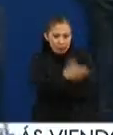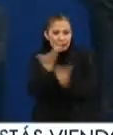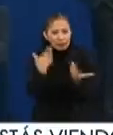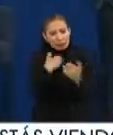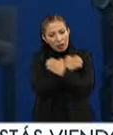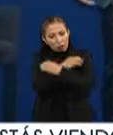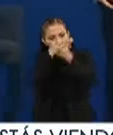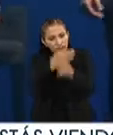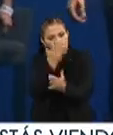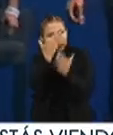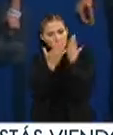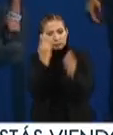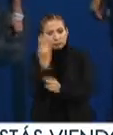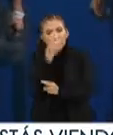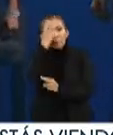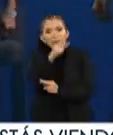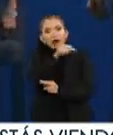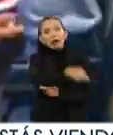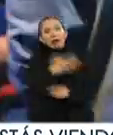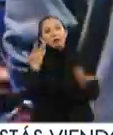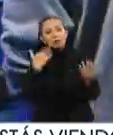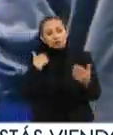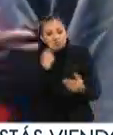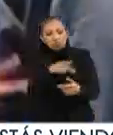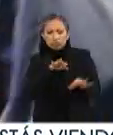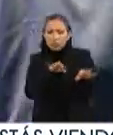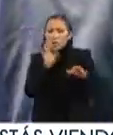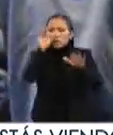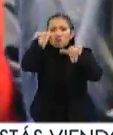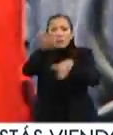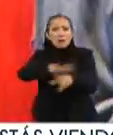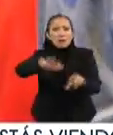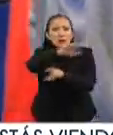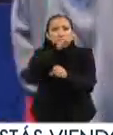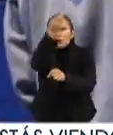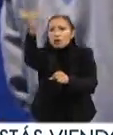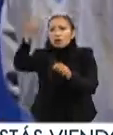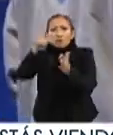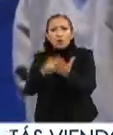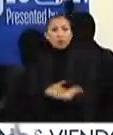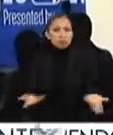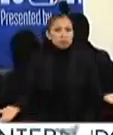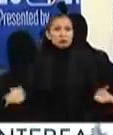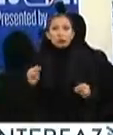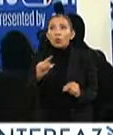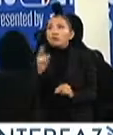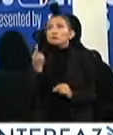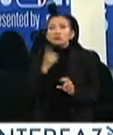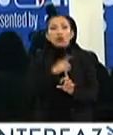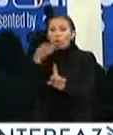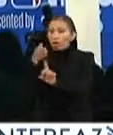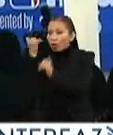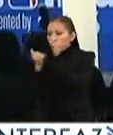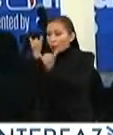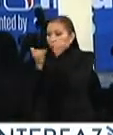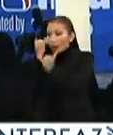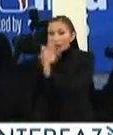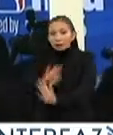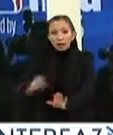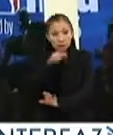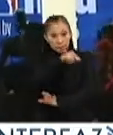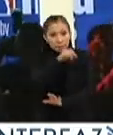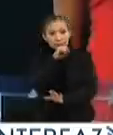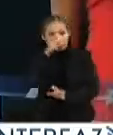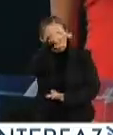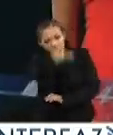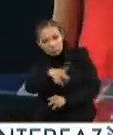tengan la educación académica necesaria para poder desempeñarse en cualquier ambiente, en cualquier lugar, porque no se trata nada más de jugar en la cancha ya, se trata de